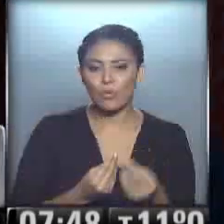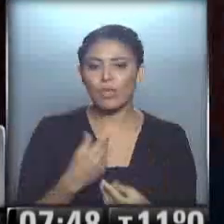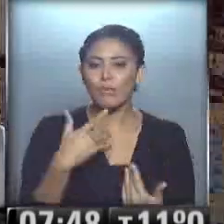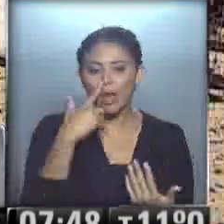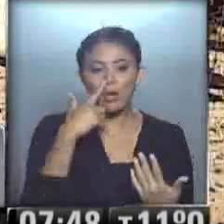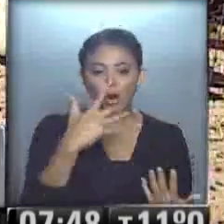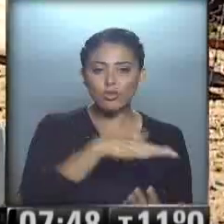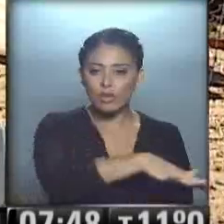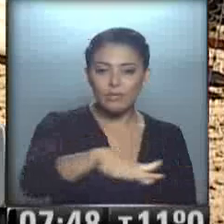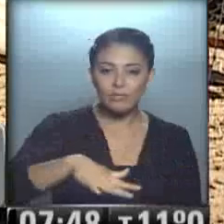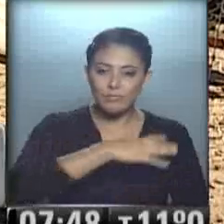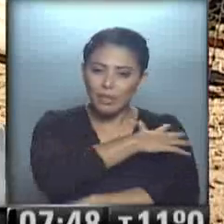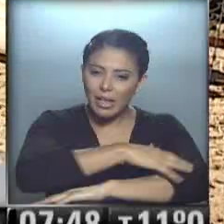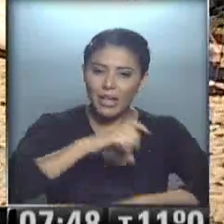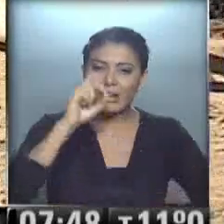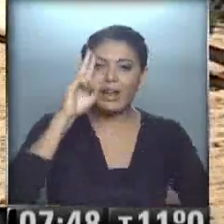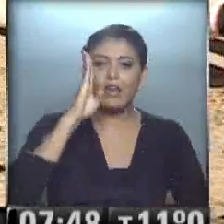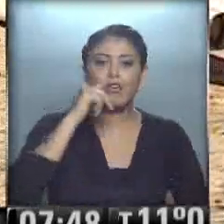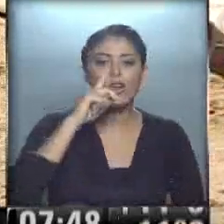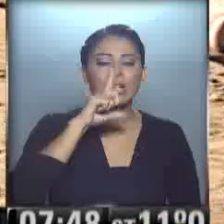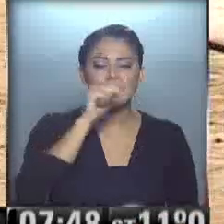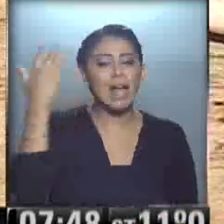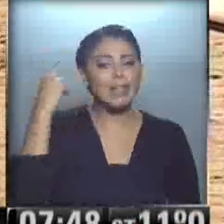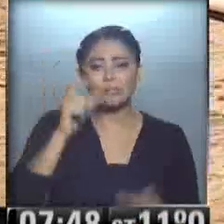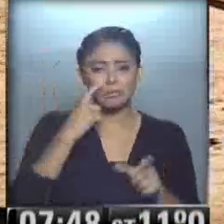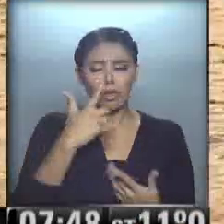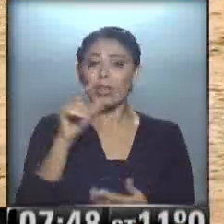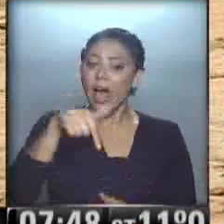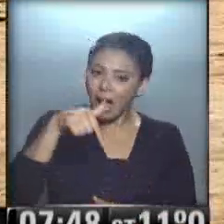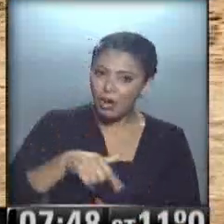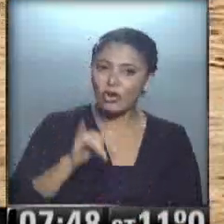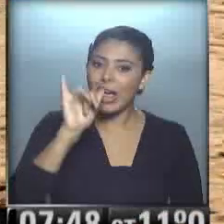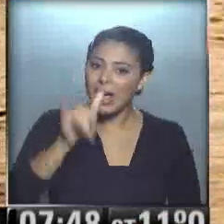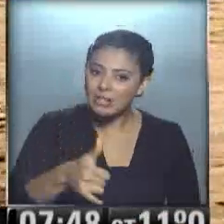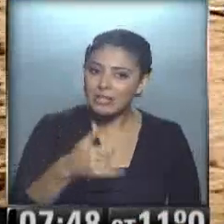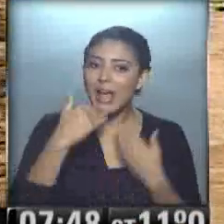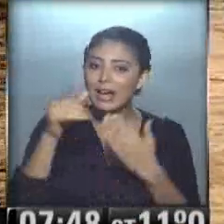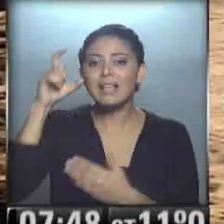conozcan La Carbonilla. Antes ni siquiera mucha gente no conocía La Carbonilla. Ahora La Carbonilla salió a